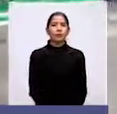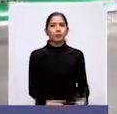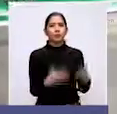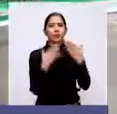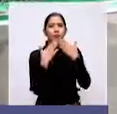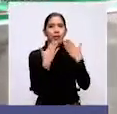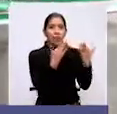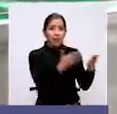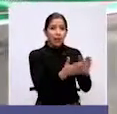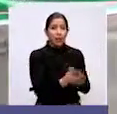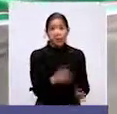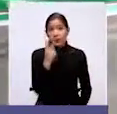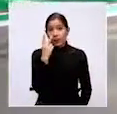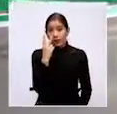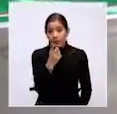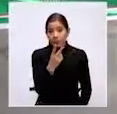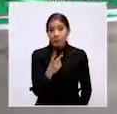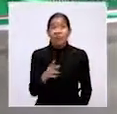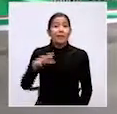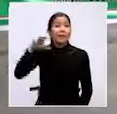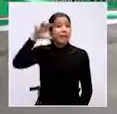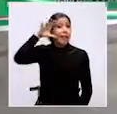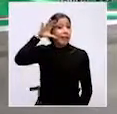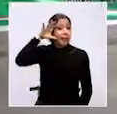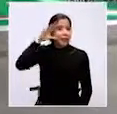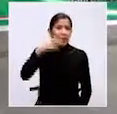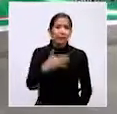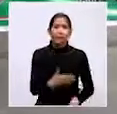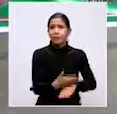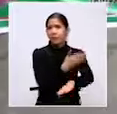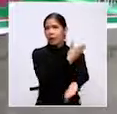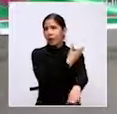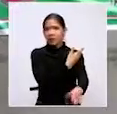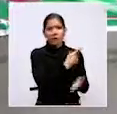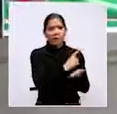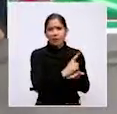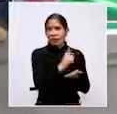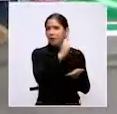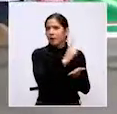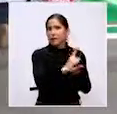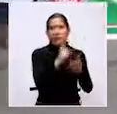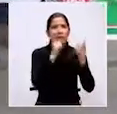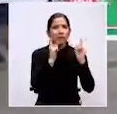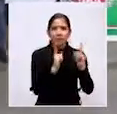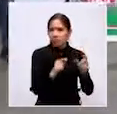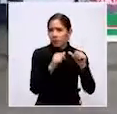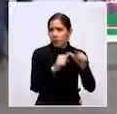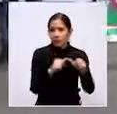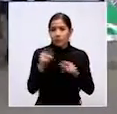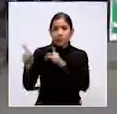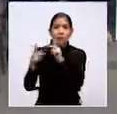Gracias, Mariana. Estas son las imágenes que se están viviendo ya hace varios días atrás, pidiendo que puedan ser